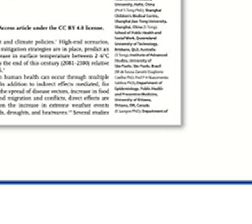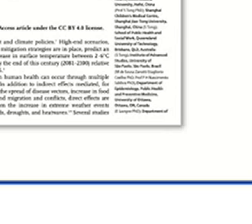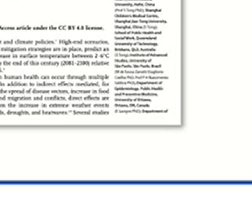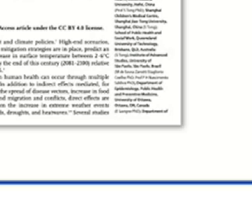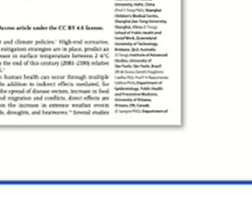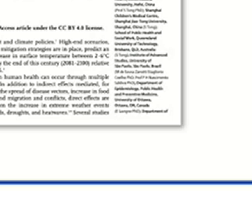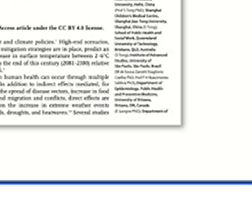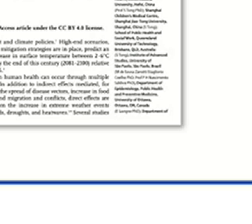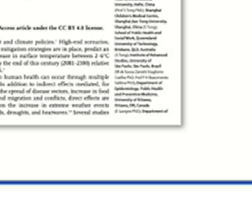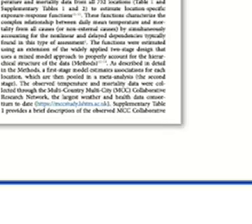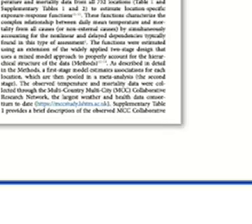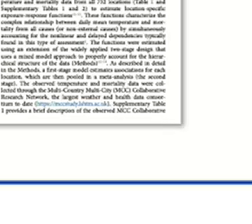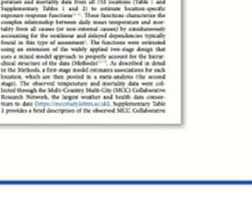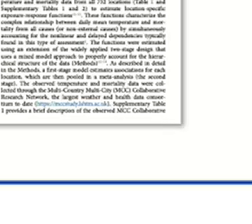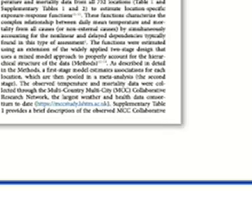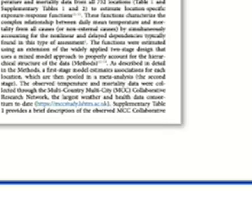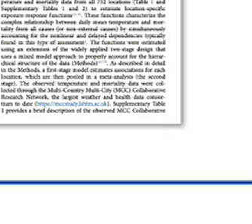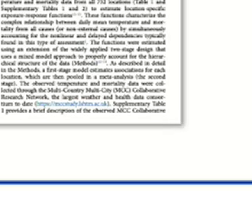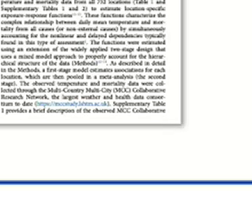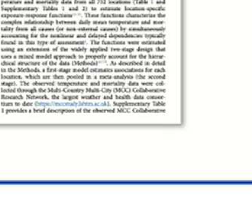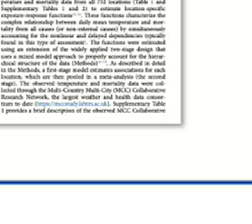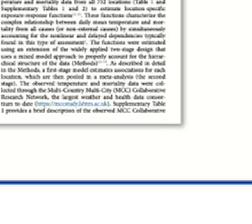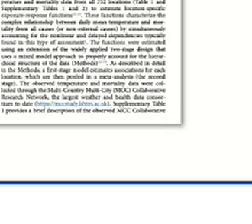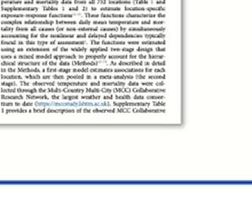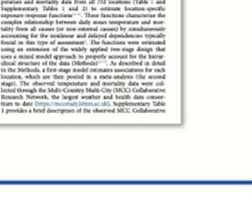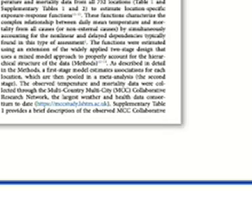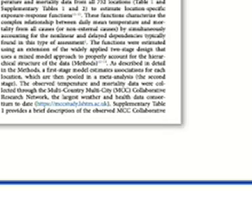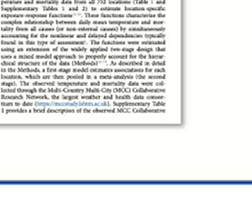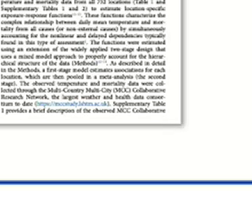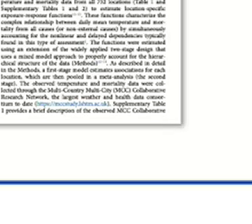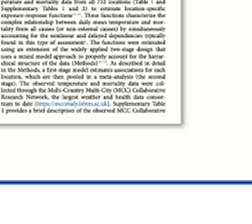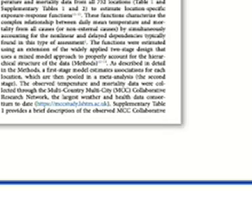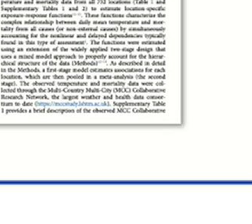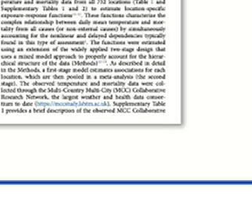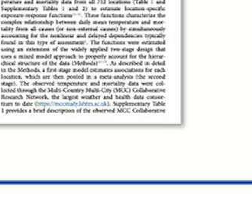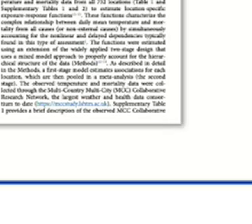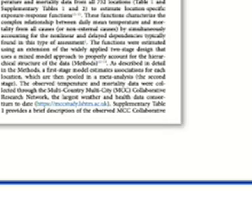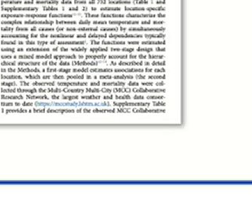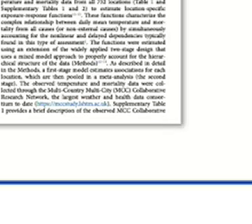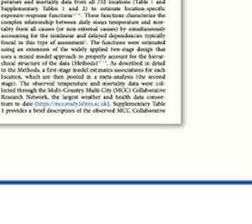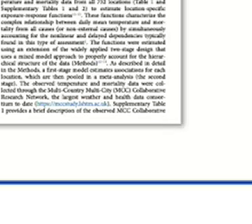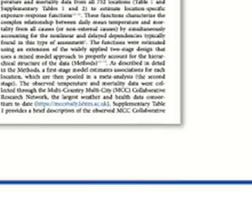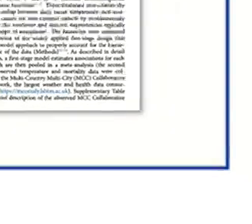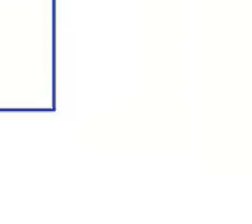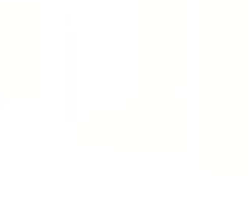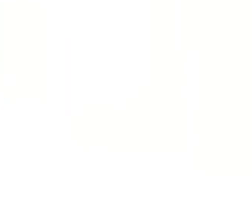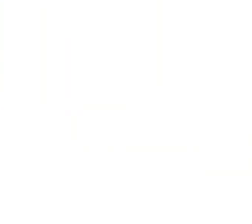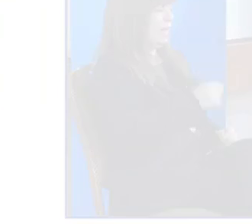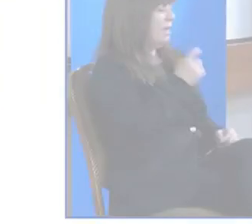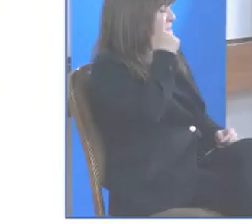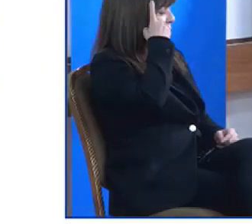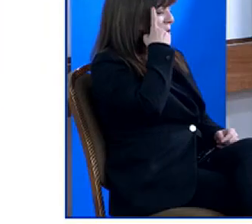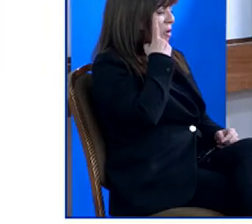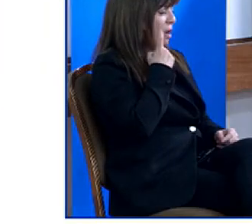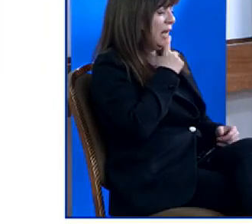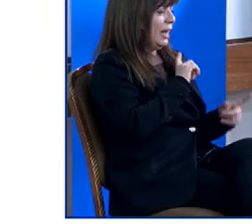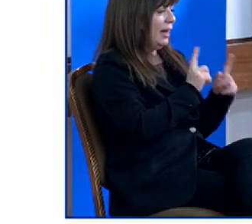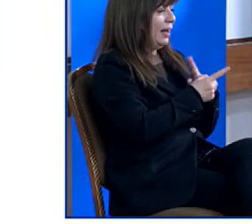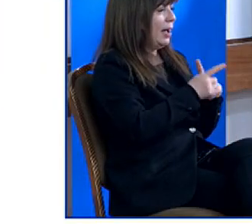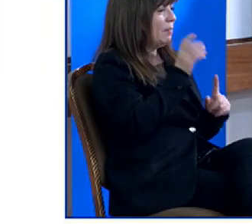Sin embargo, una de las principales críticas de los negacionistas del cambio climático es que este tipo de estudios se basan